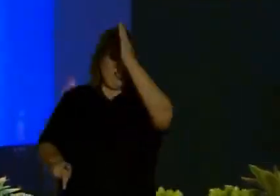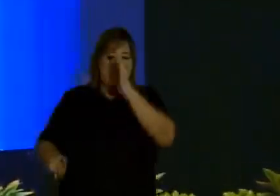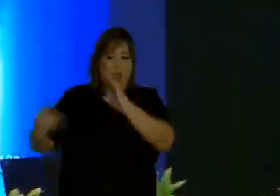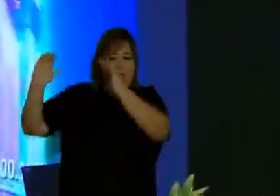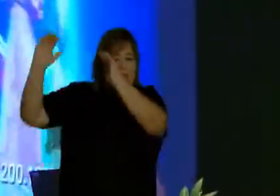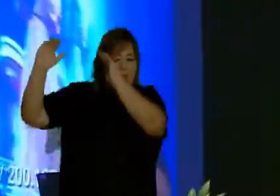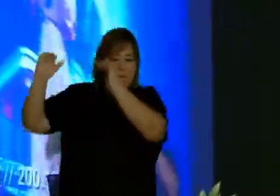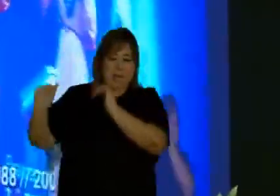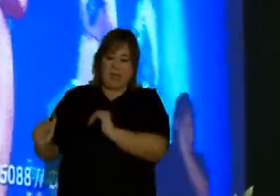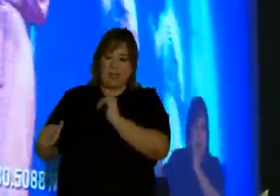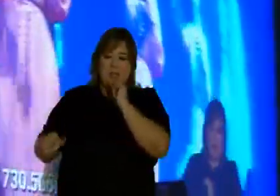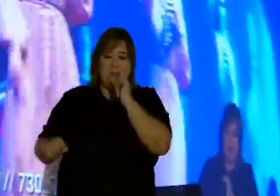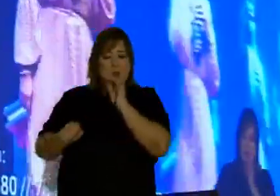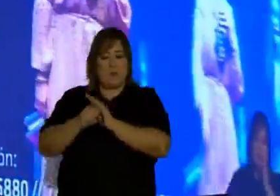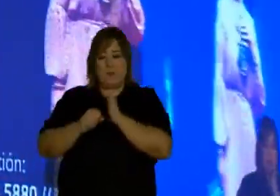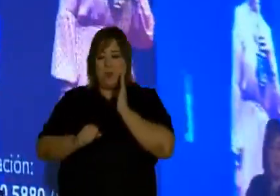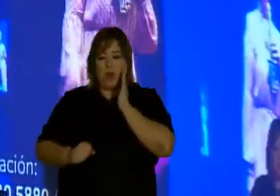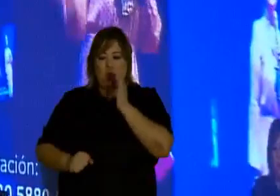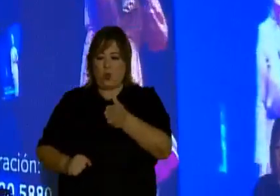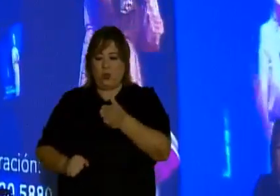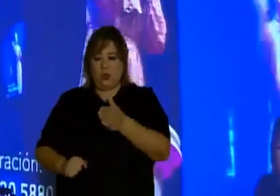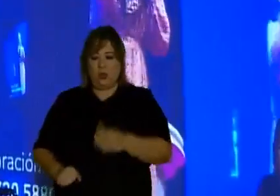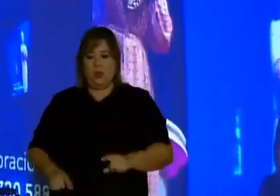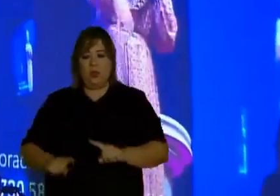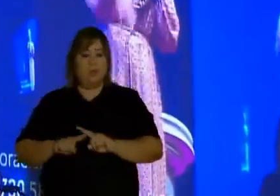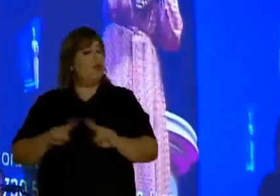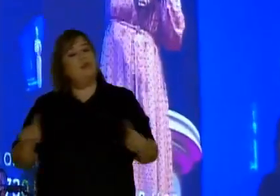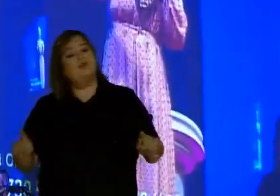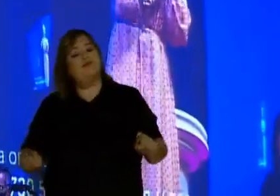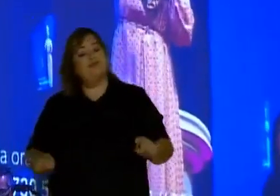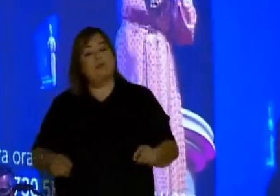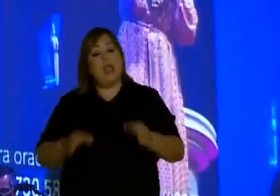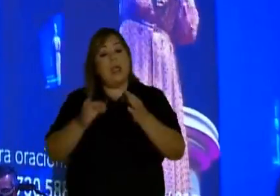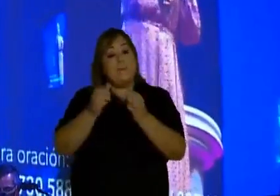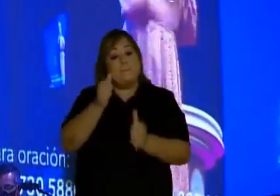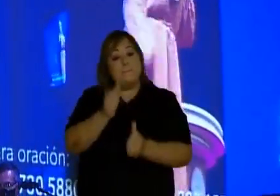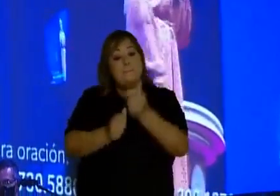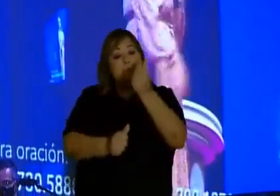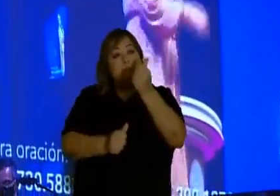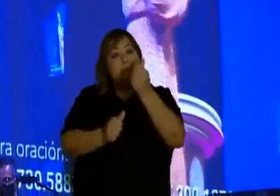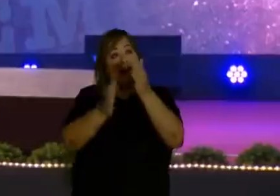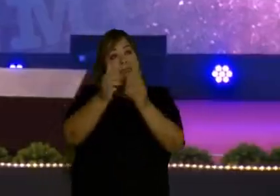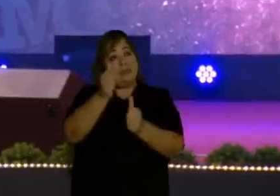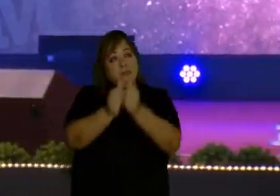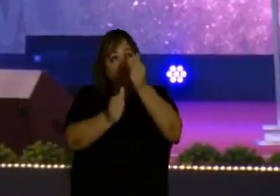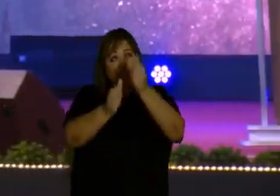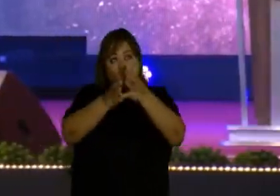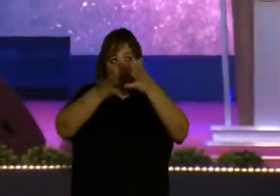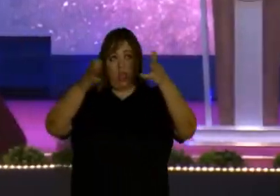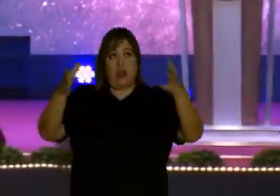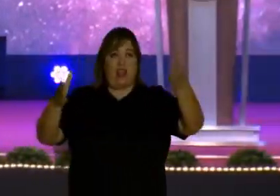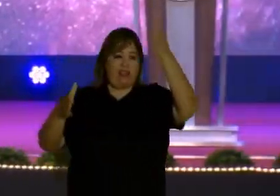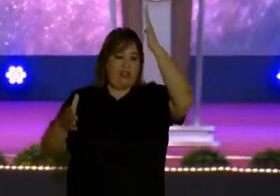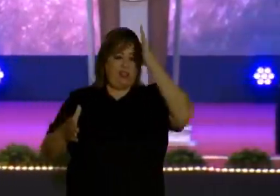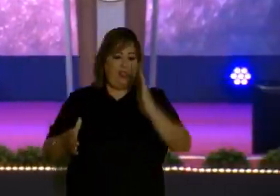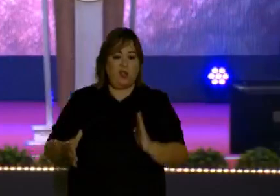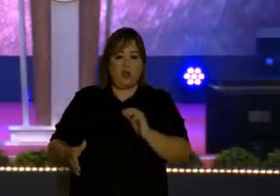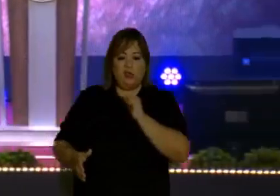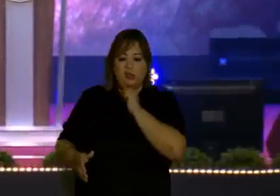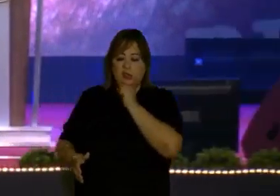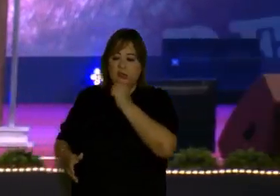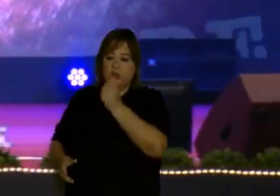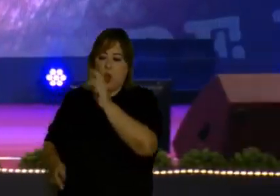fue de Dios, fue de alguien. Pero el alguien no puede ser más grande que el Dios a quien tú le sirves. Porque los hombres nos